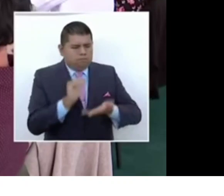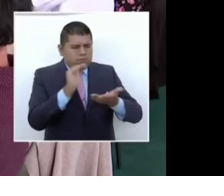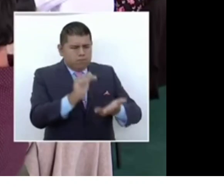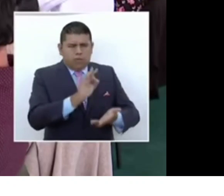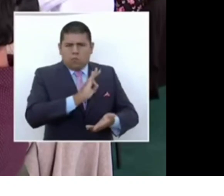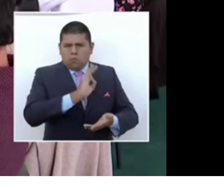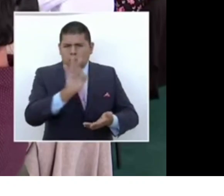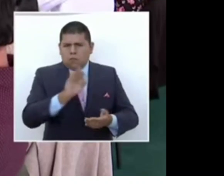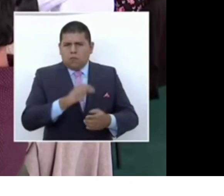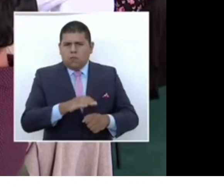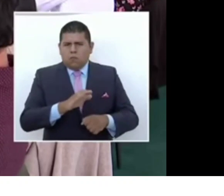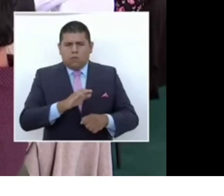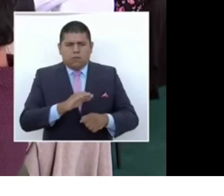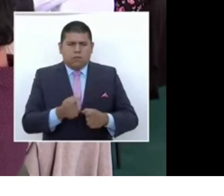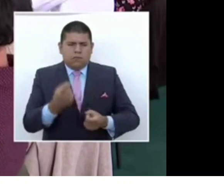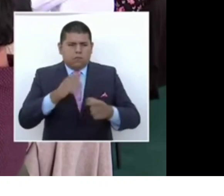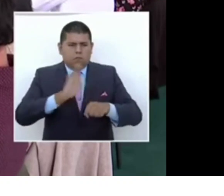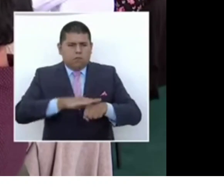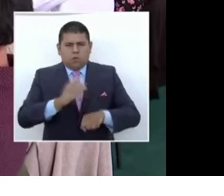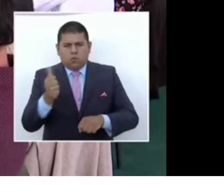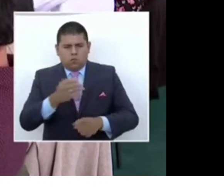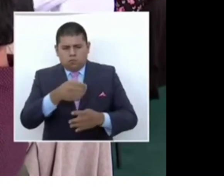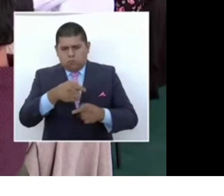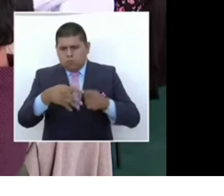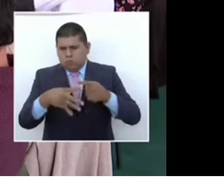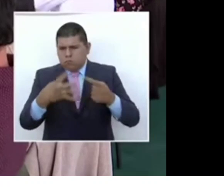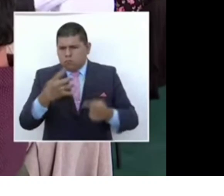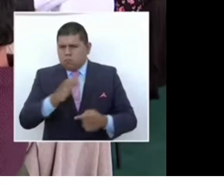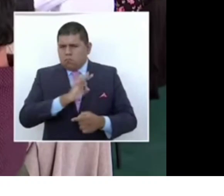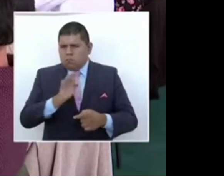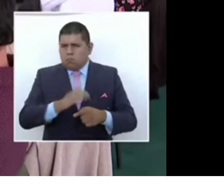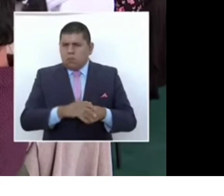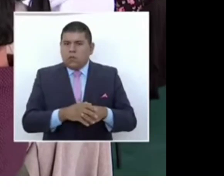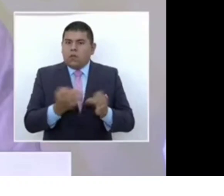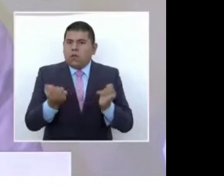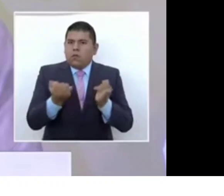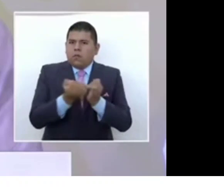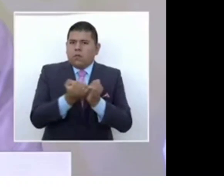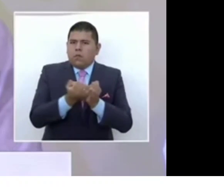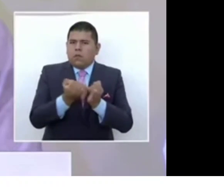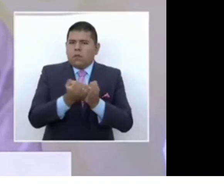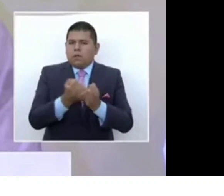de los programas de bienestar. Y